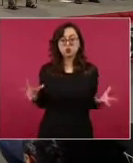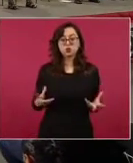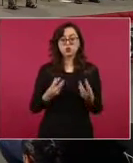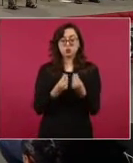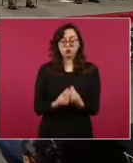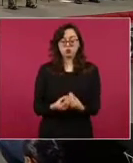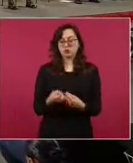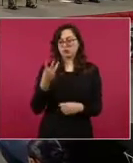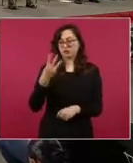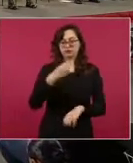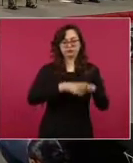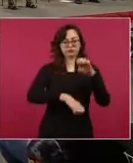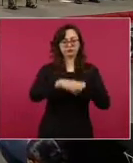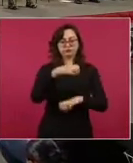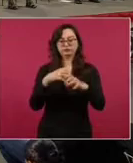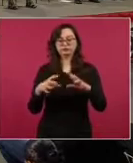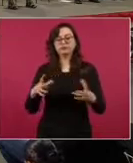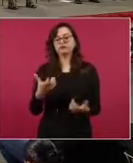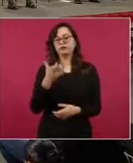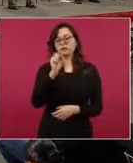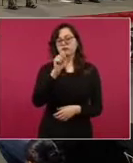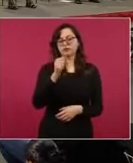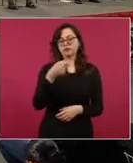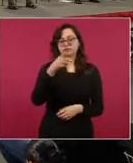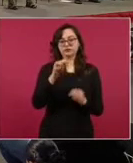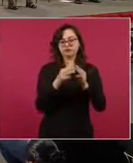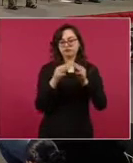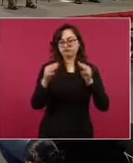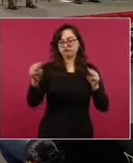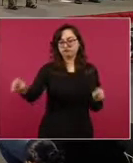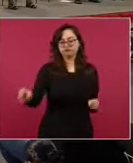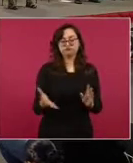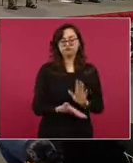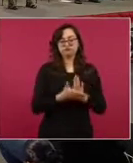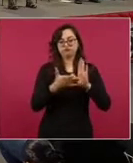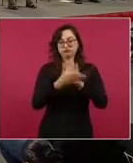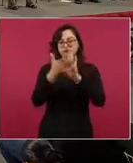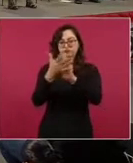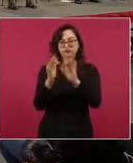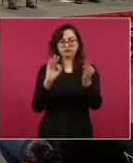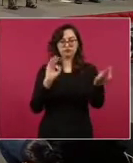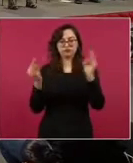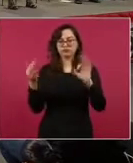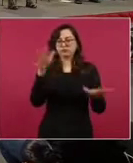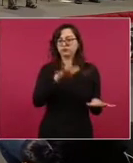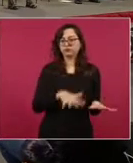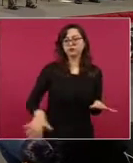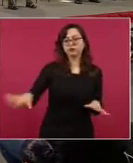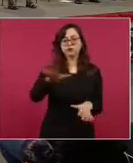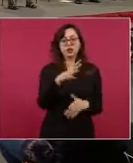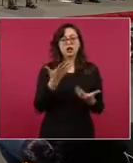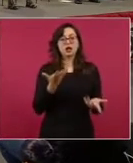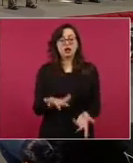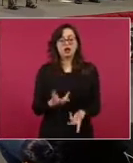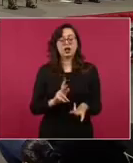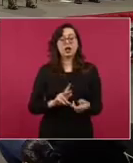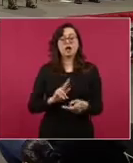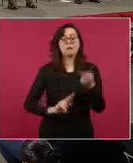más o menos aproximadamente más de 60 kilómetros entre los tres, y lo que tenemos en cuestiones de rescate de flora es lo